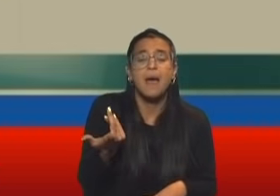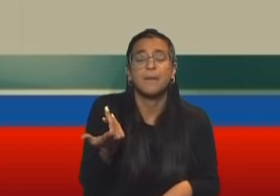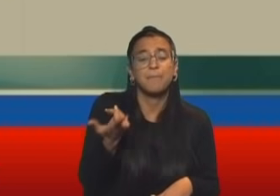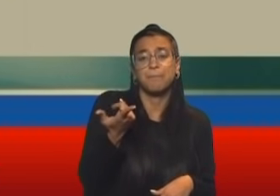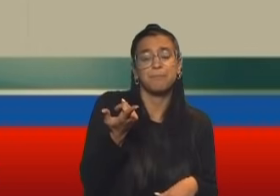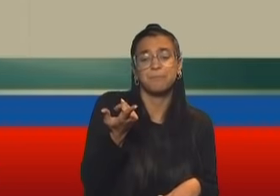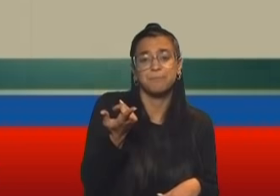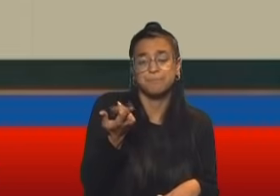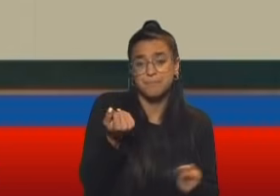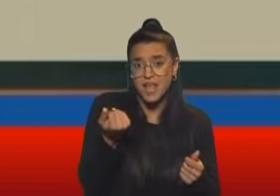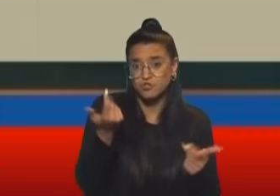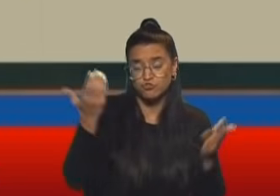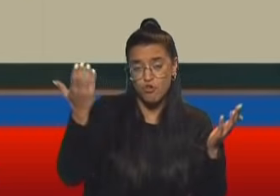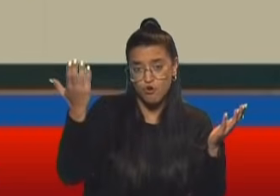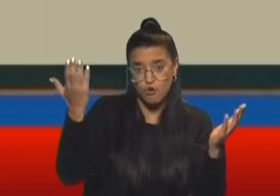bajar